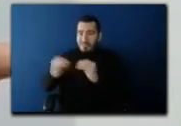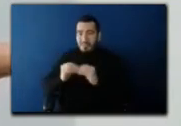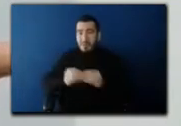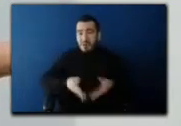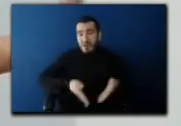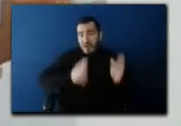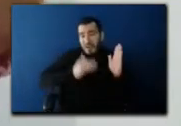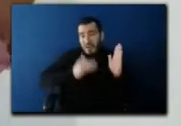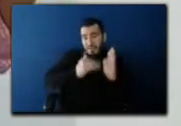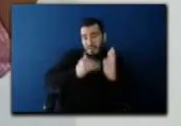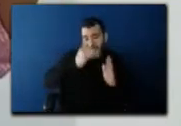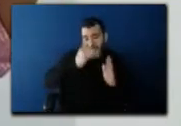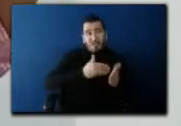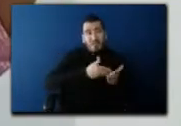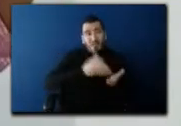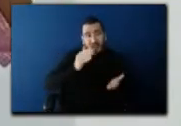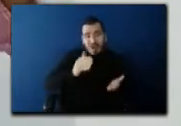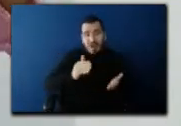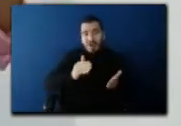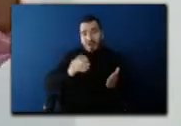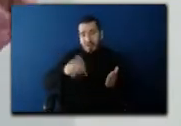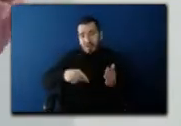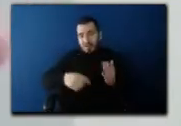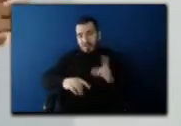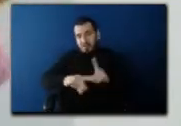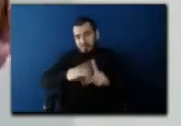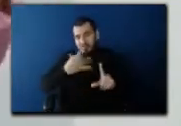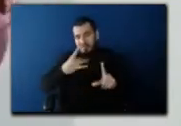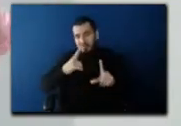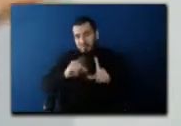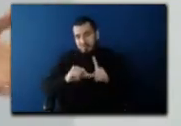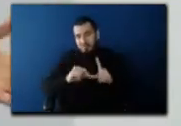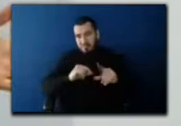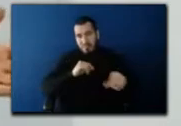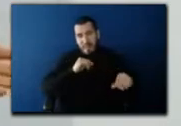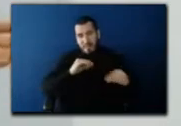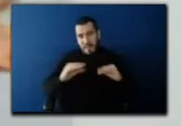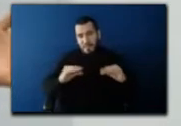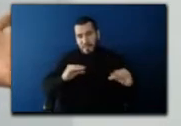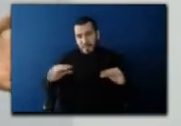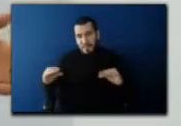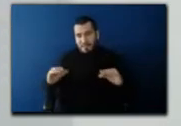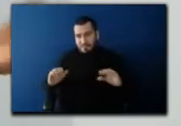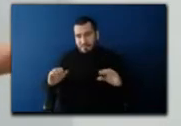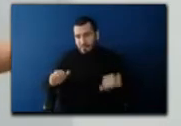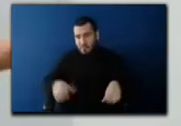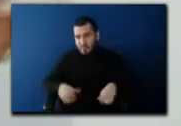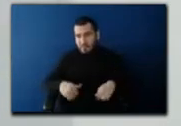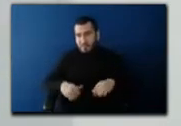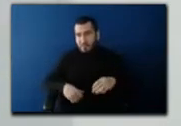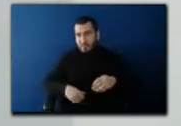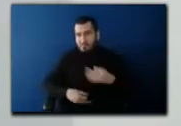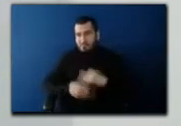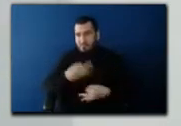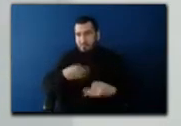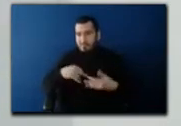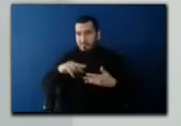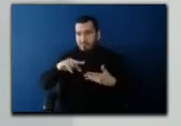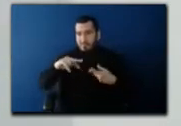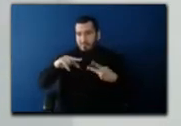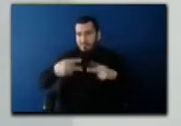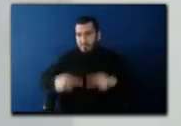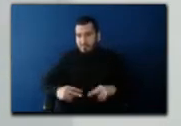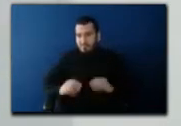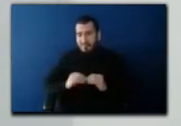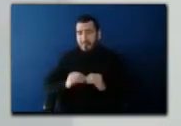transacciones digitales. Si no se puede, no se puede, pero tenemos que ofrecer alternativas porque el efectivo pues, va a seguir existiendo.